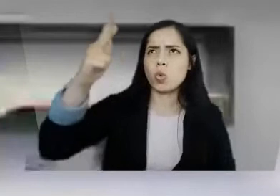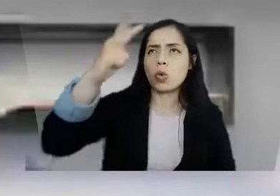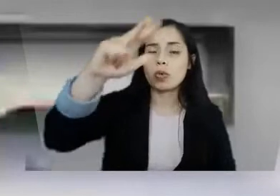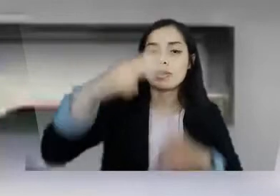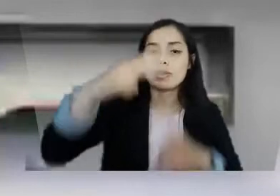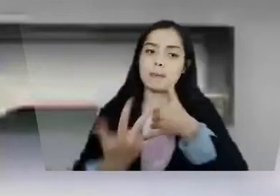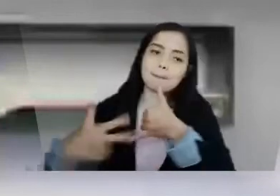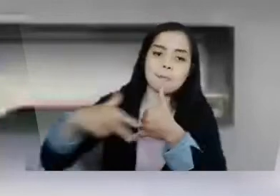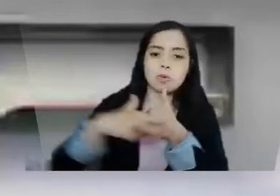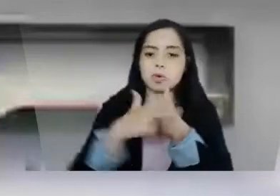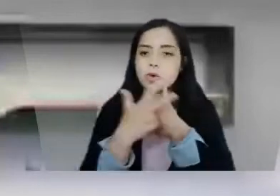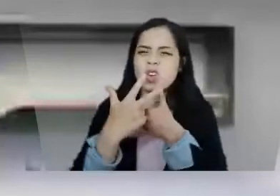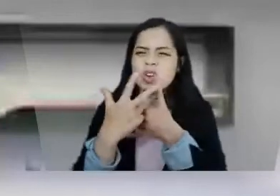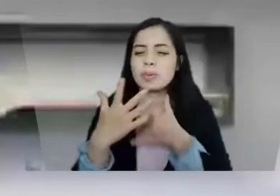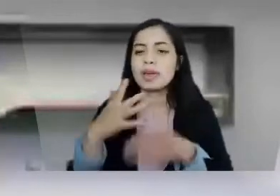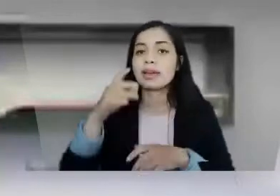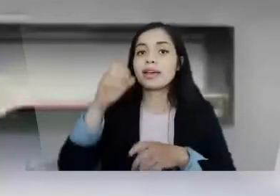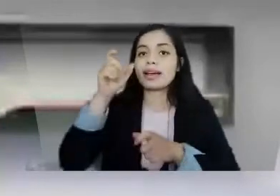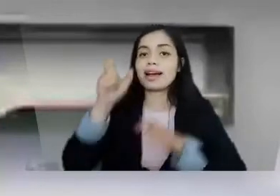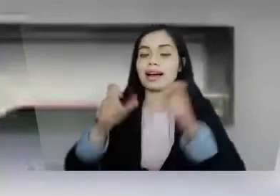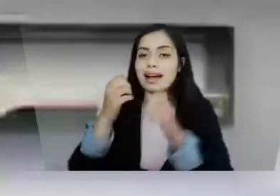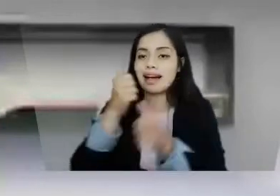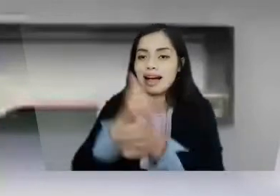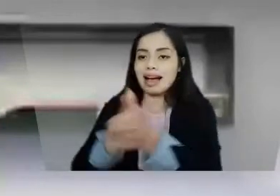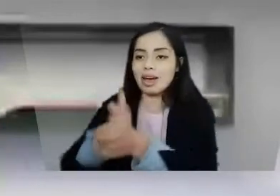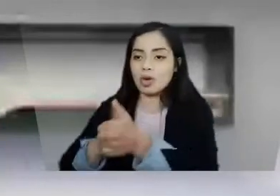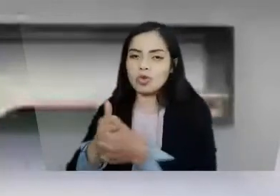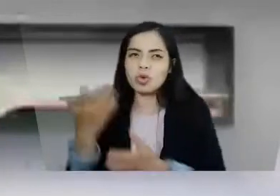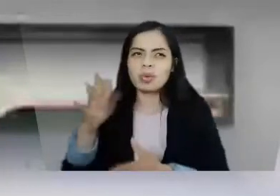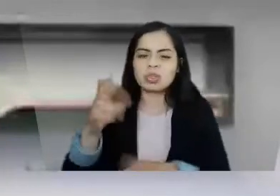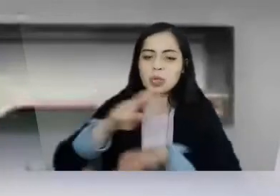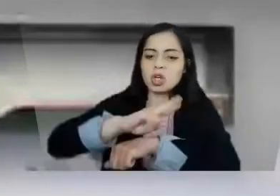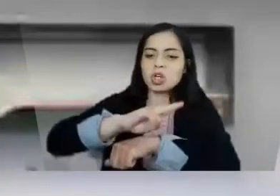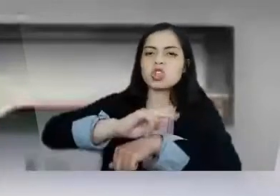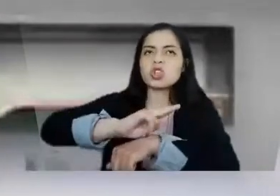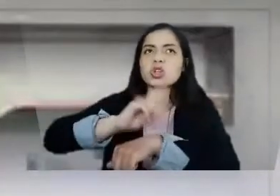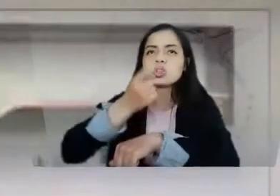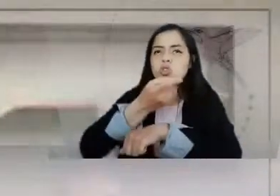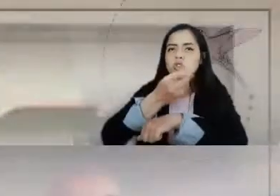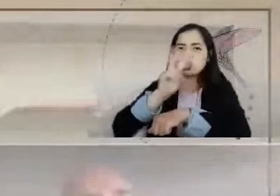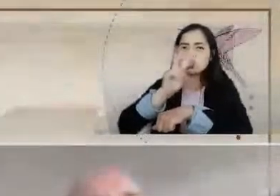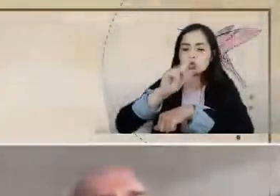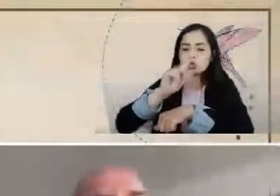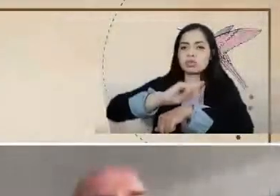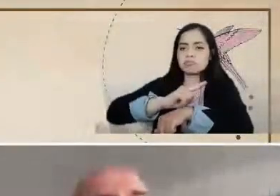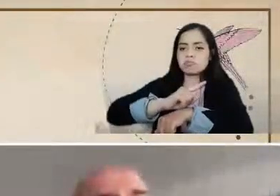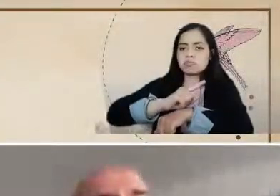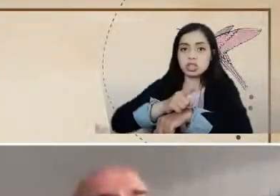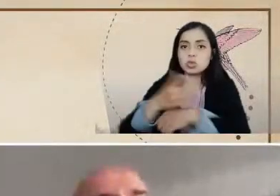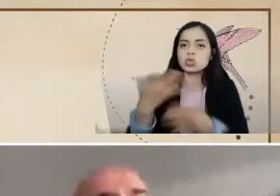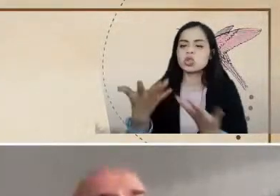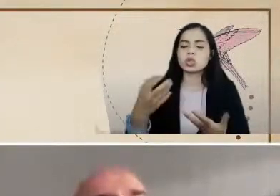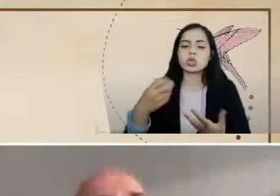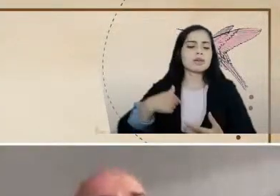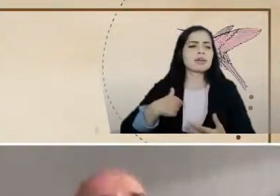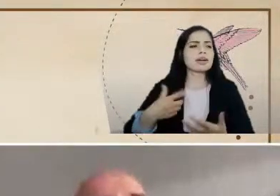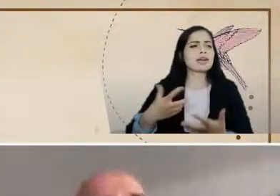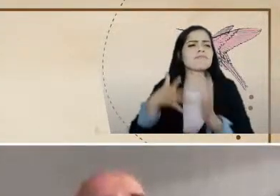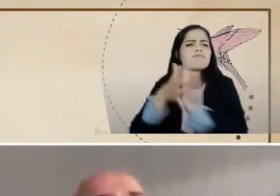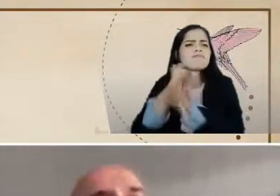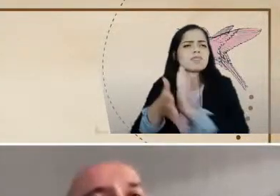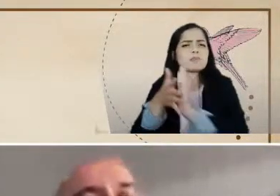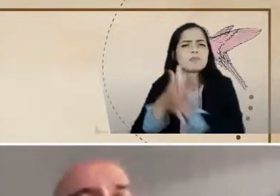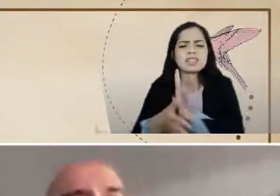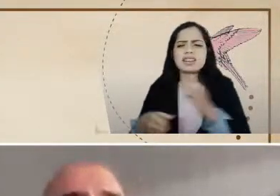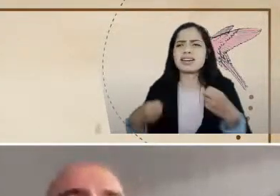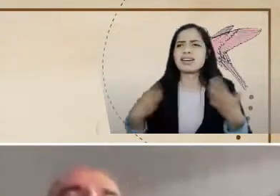Cuervo, por favor cuéntenos, ¿de dónde surge el documental? ¿De dónde surge la idea de